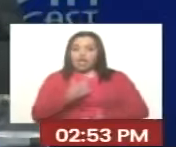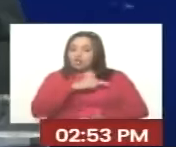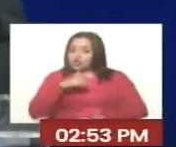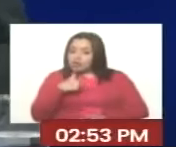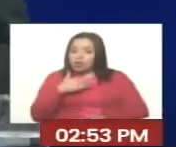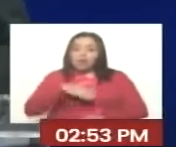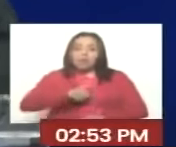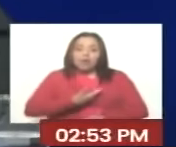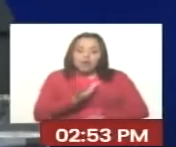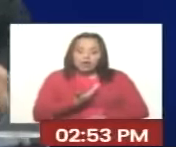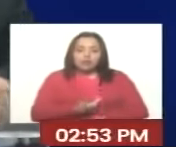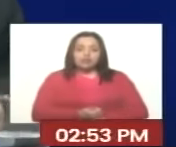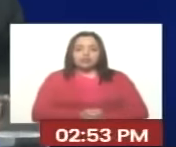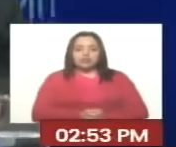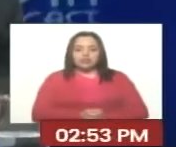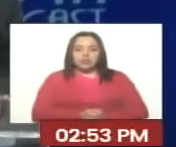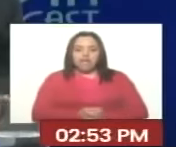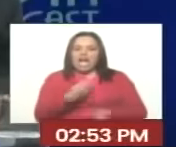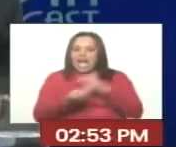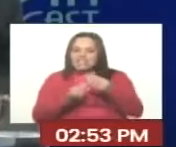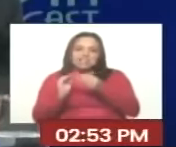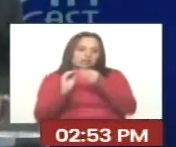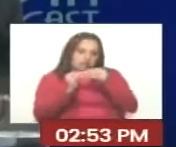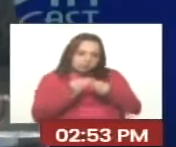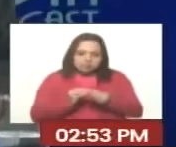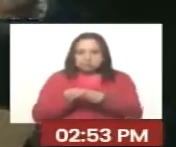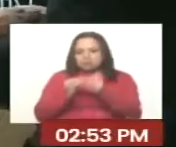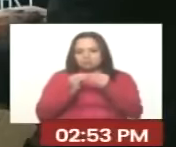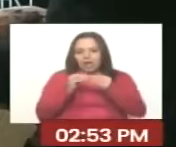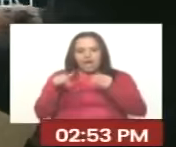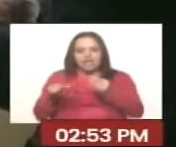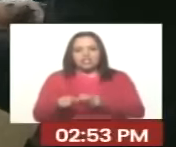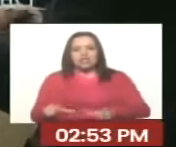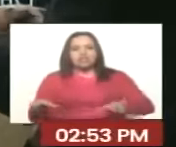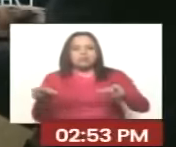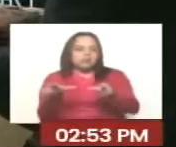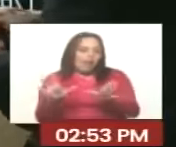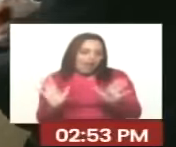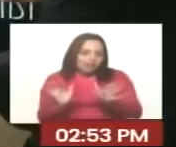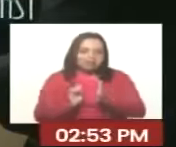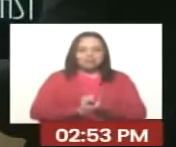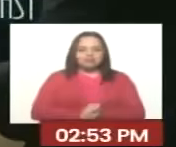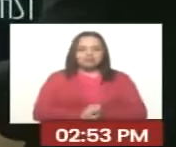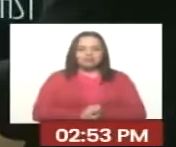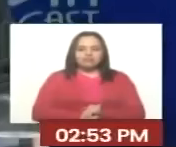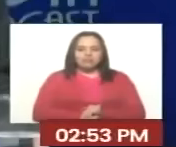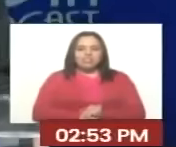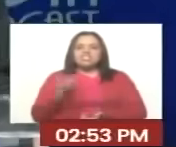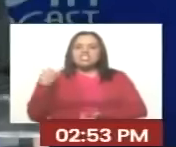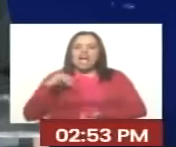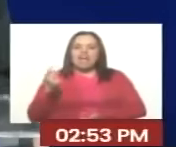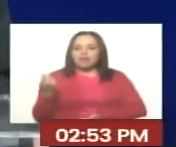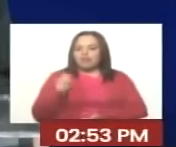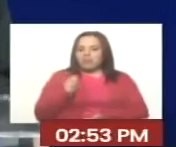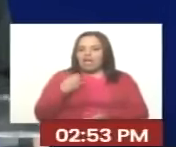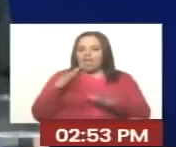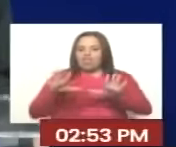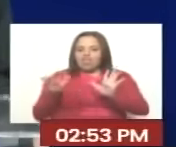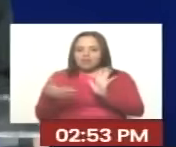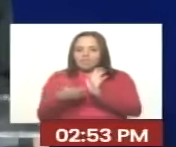podemos arreglar esta escena, el lugar del suceso, esta escena, si nos dan $10,000.